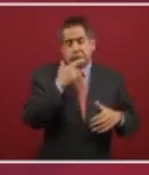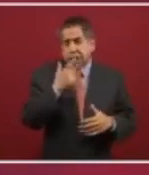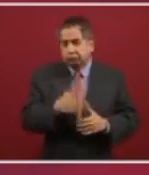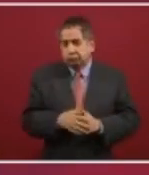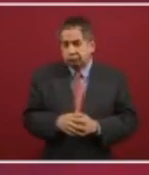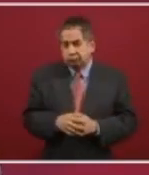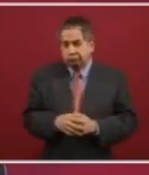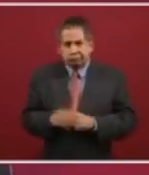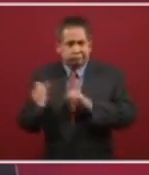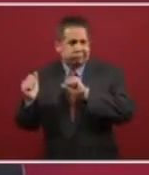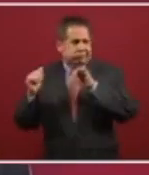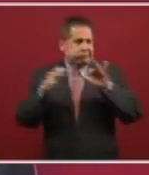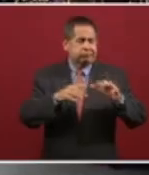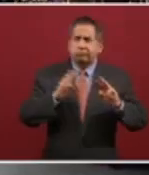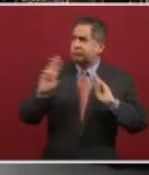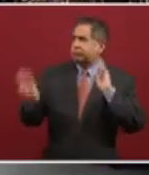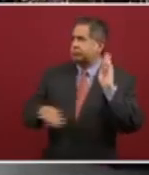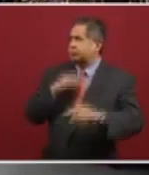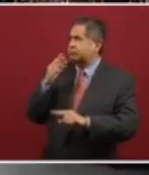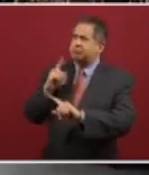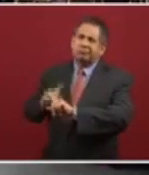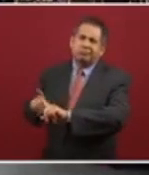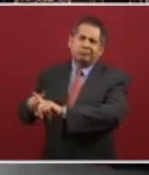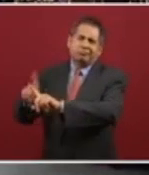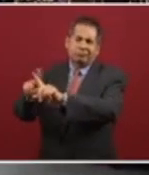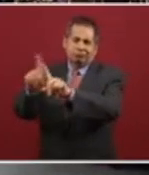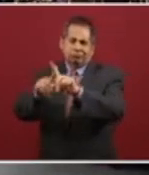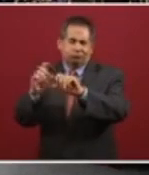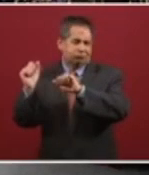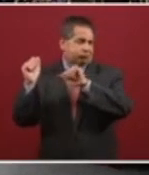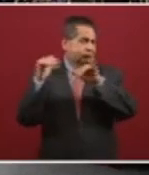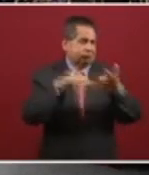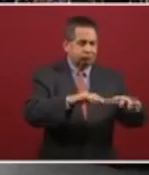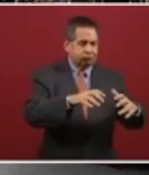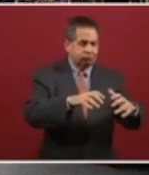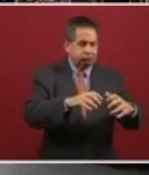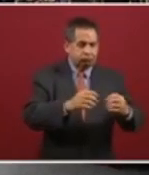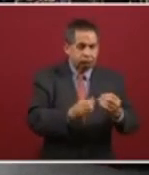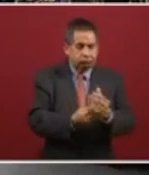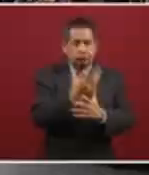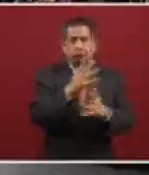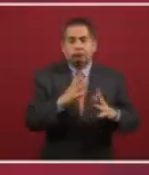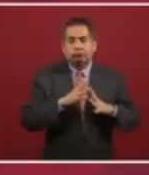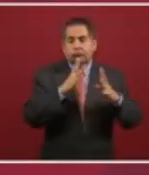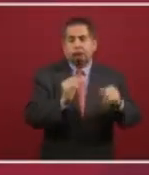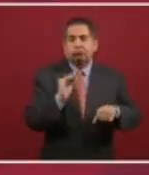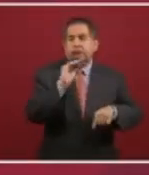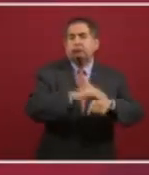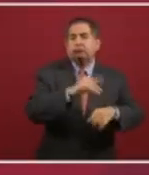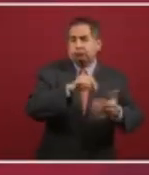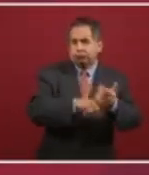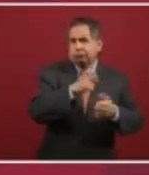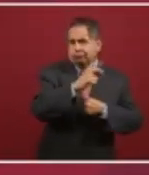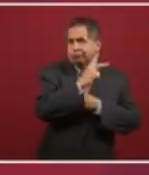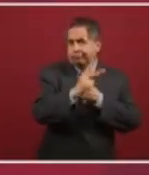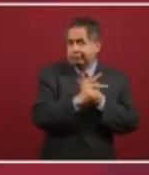Ahí llegaron de todo el mundo y así se construyó esa gran nación.